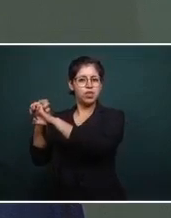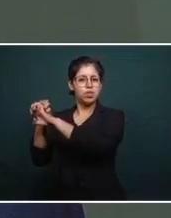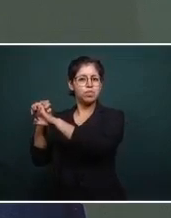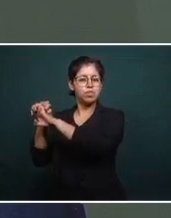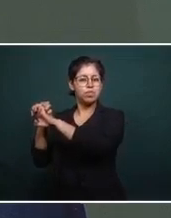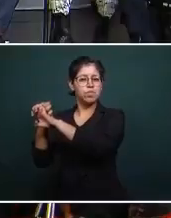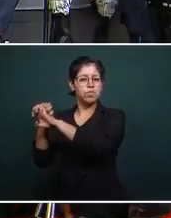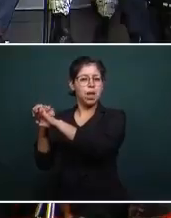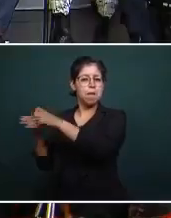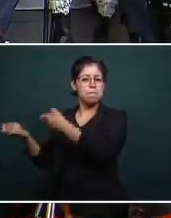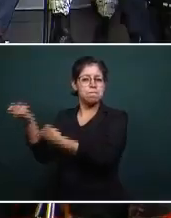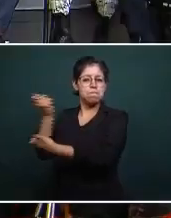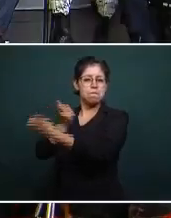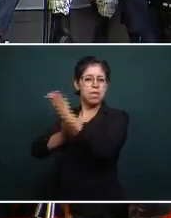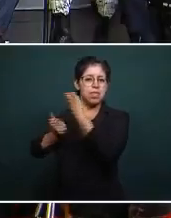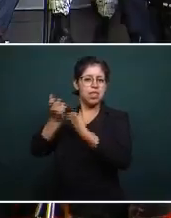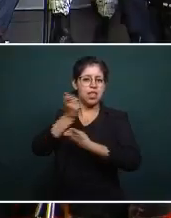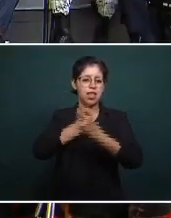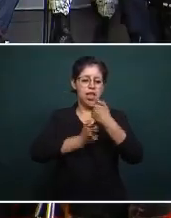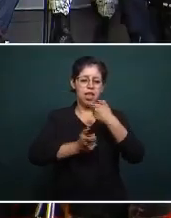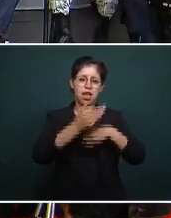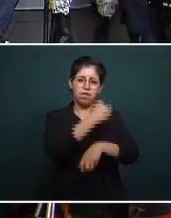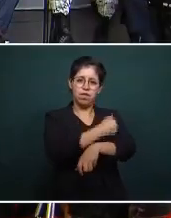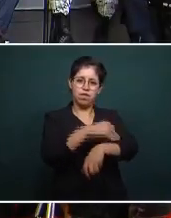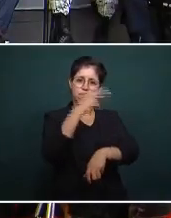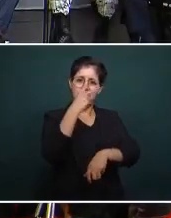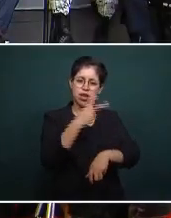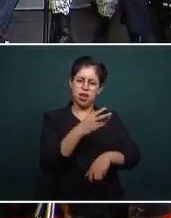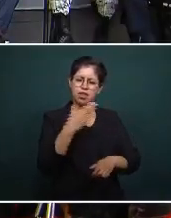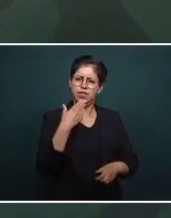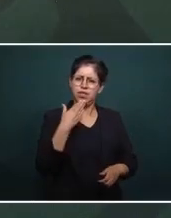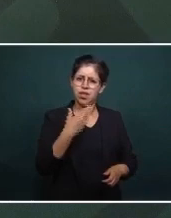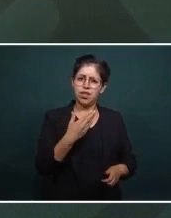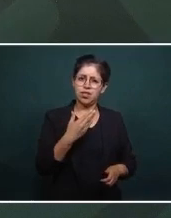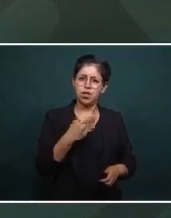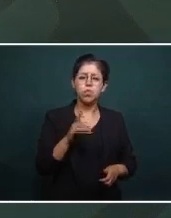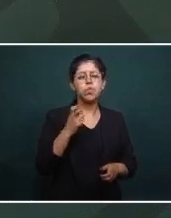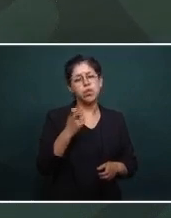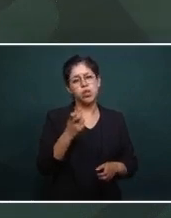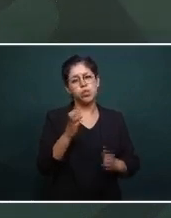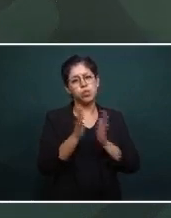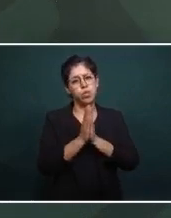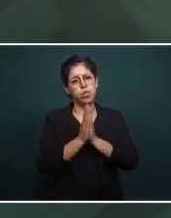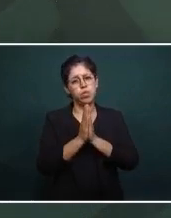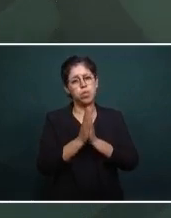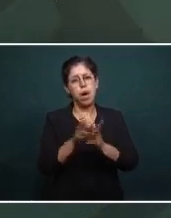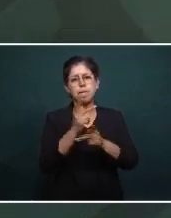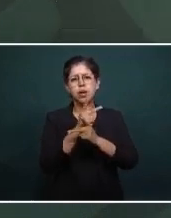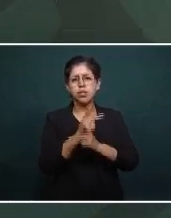Por eso, ser prudentes y